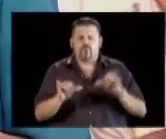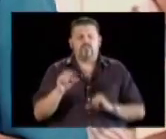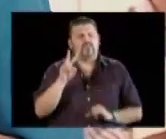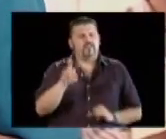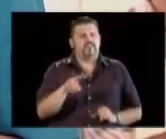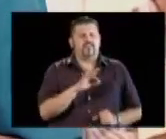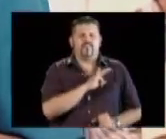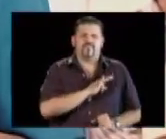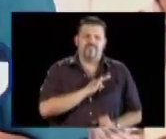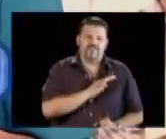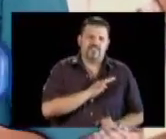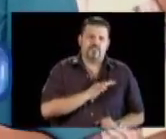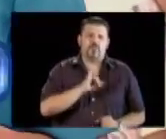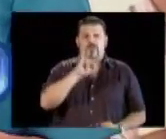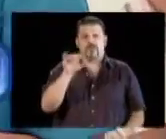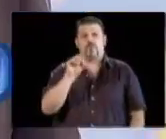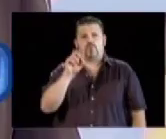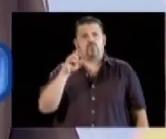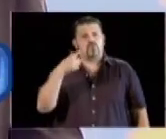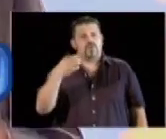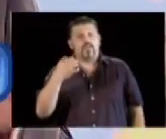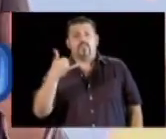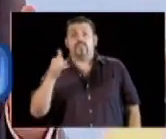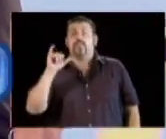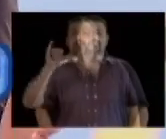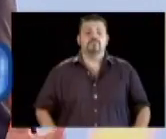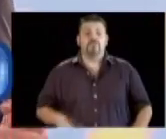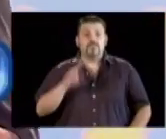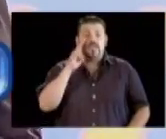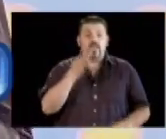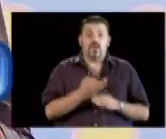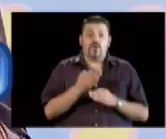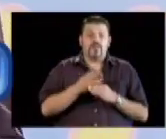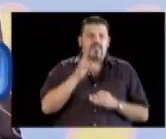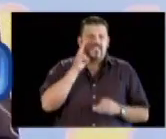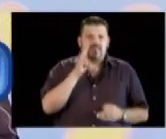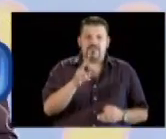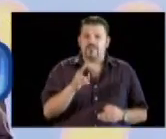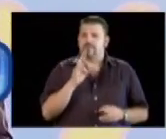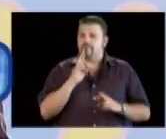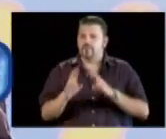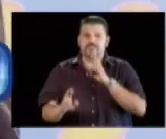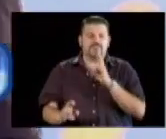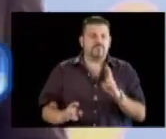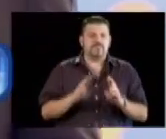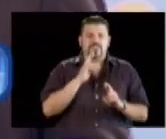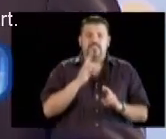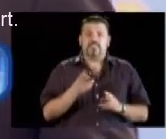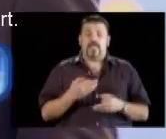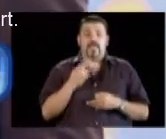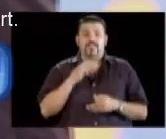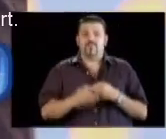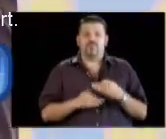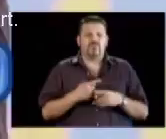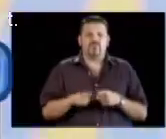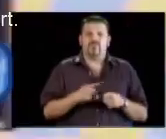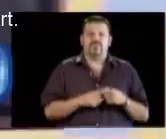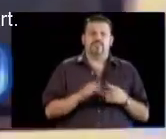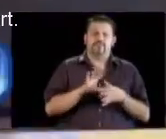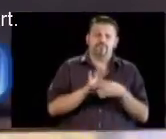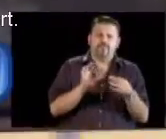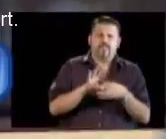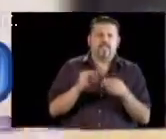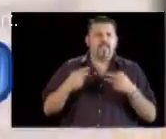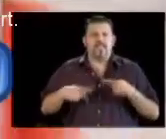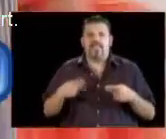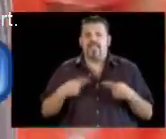a Jorge y a Angélica. Muchas gracias. Gracias. Obviamente, todos estos resultados lo que nos van a generar es una oportunidad financiera. Y explicarles a la gente que nos